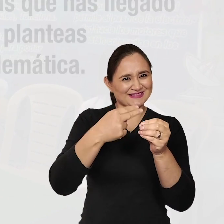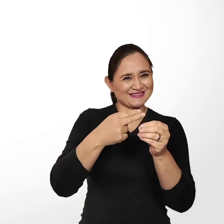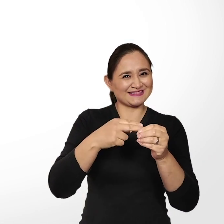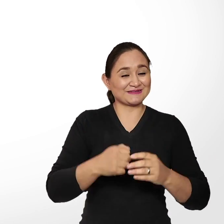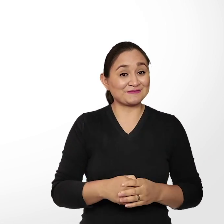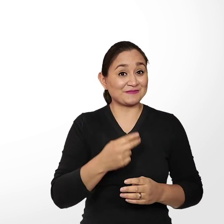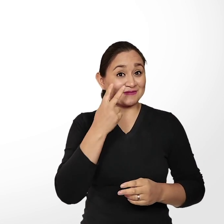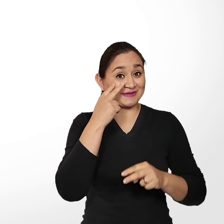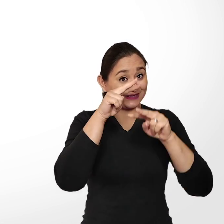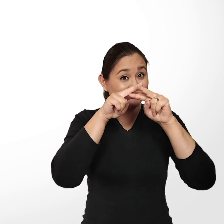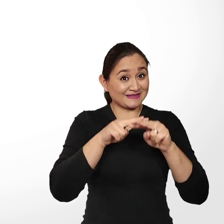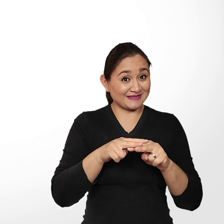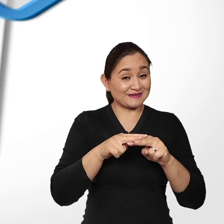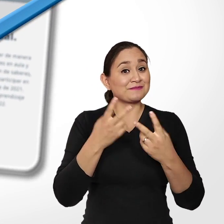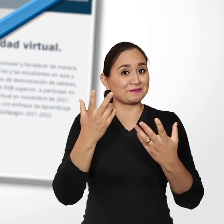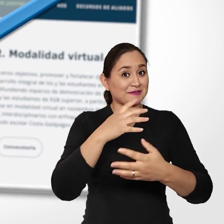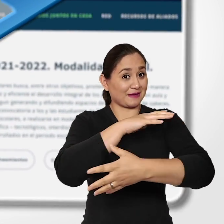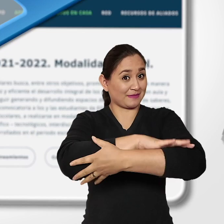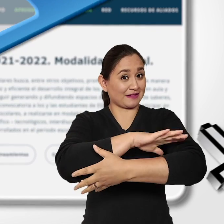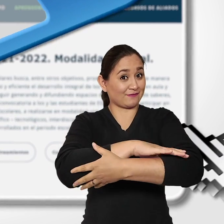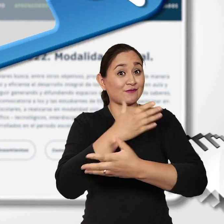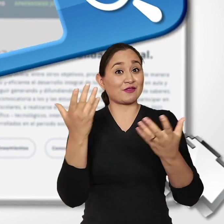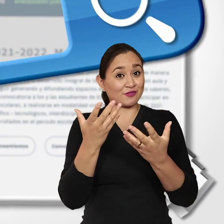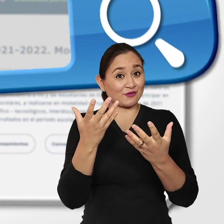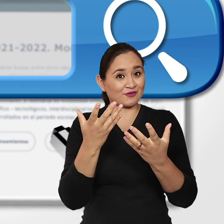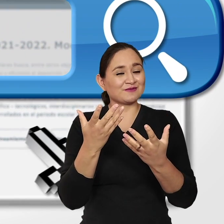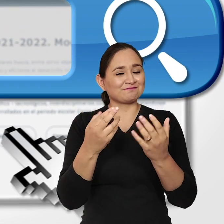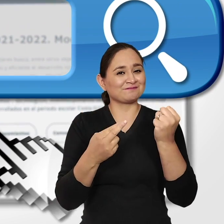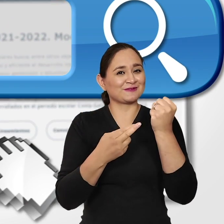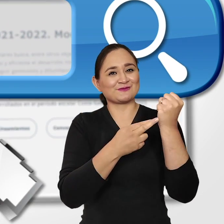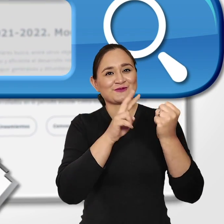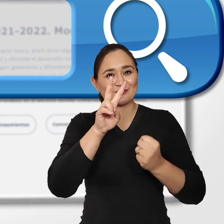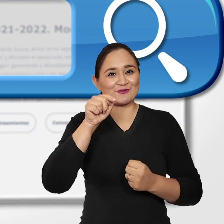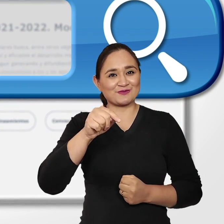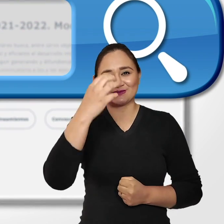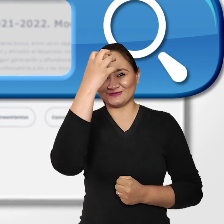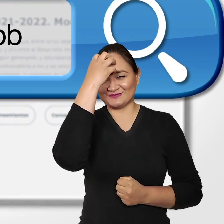participar! Revisa las bases y algunos consejos en